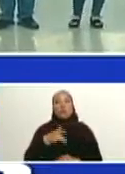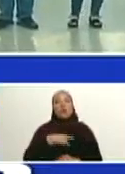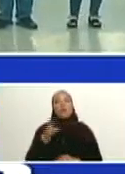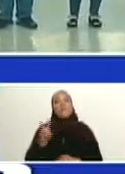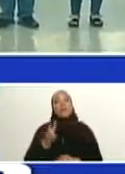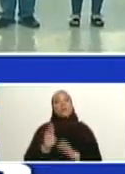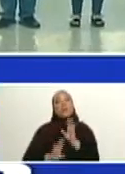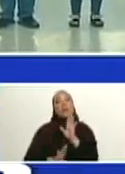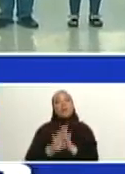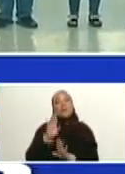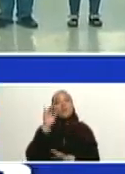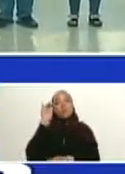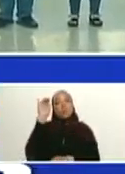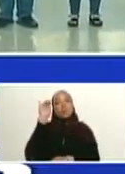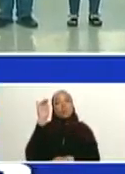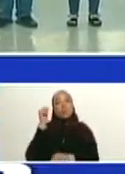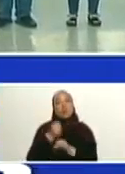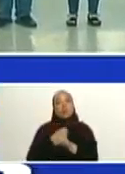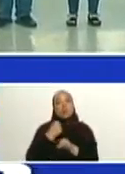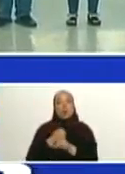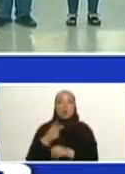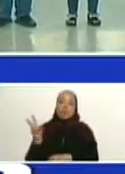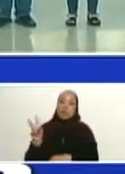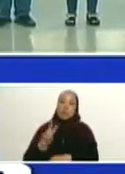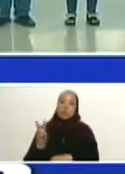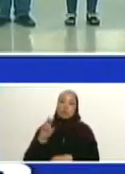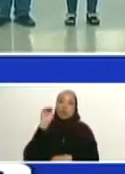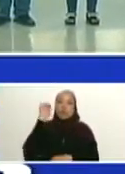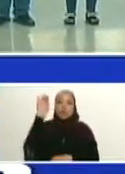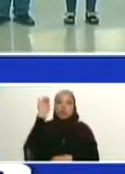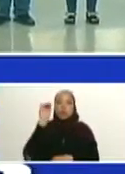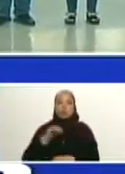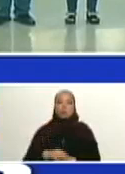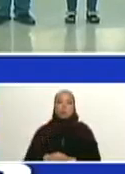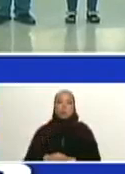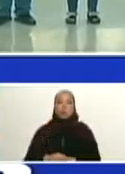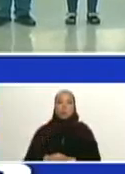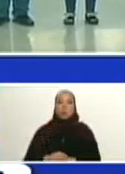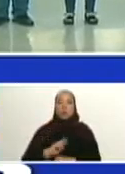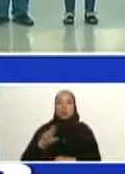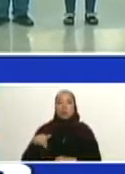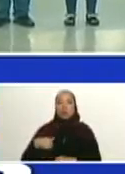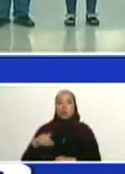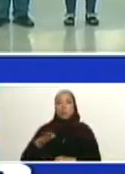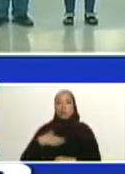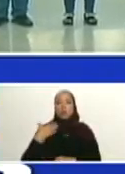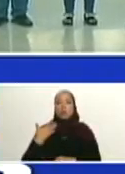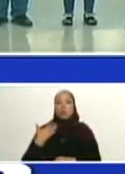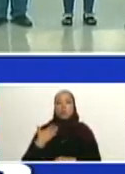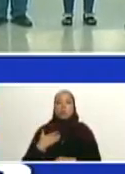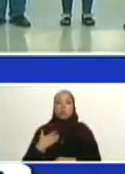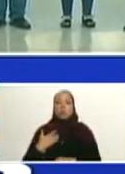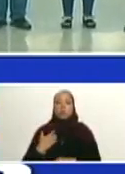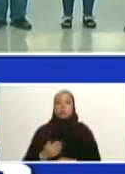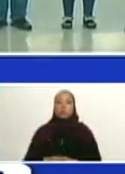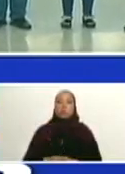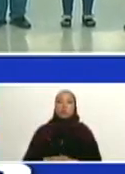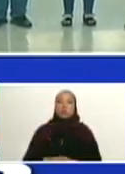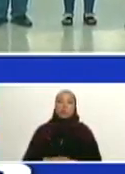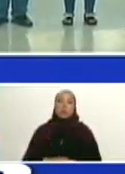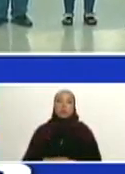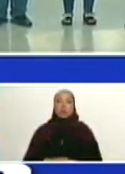del futuro, gestando la Venezuela del futuro. Y solo nosotros podemos,